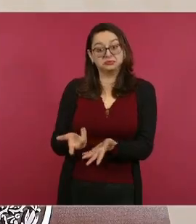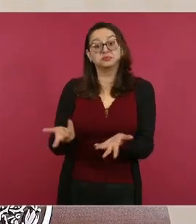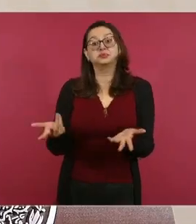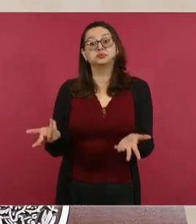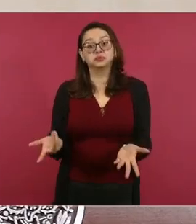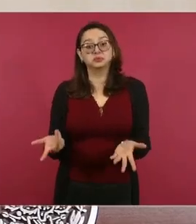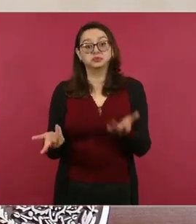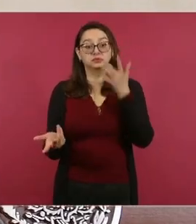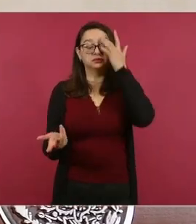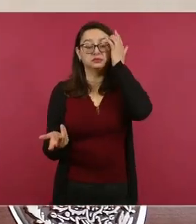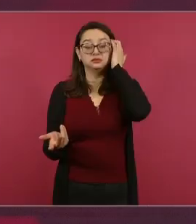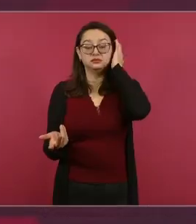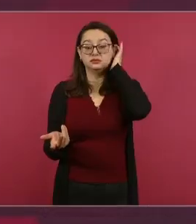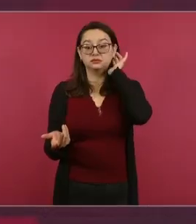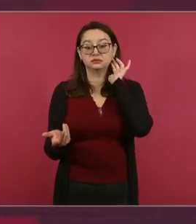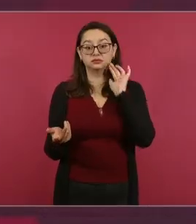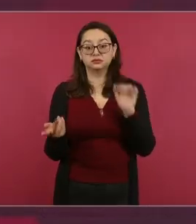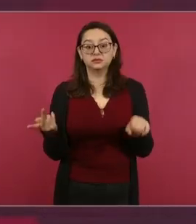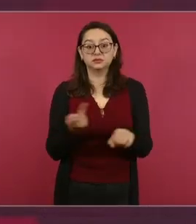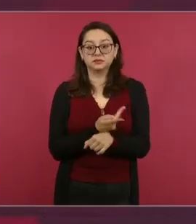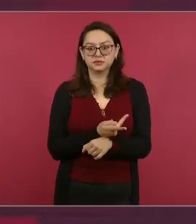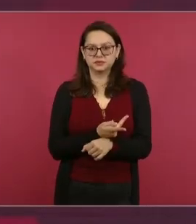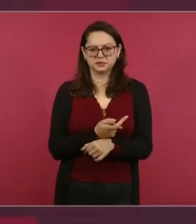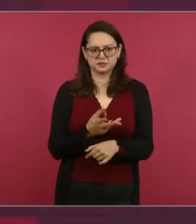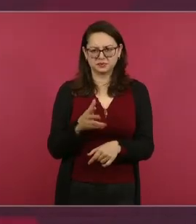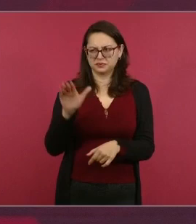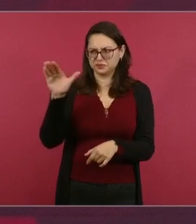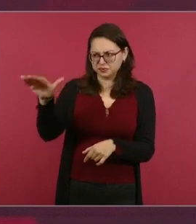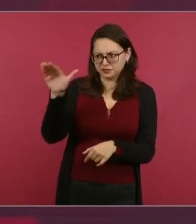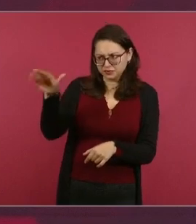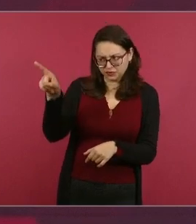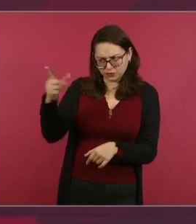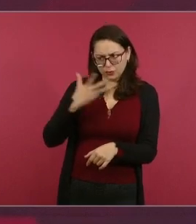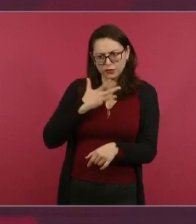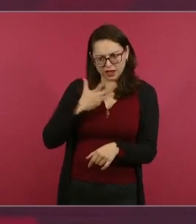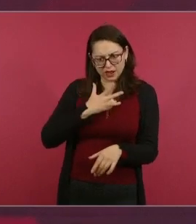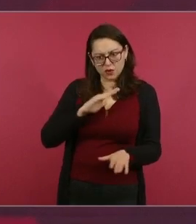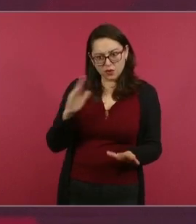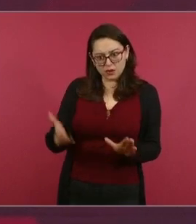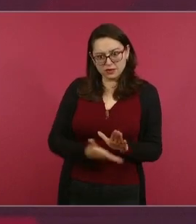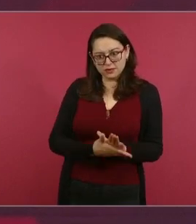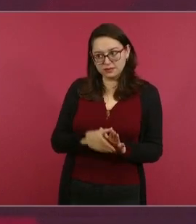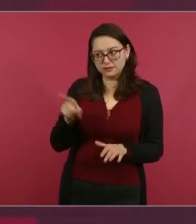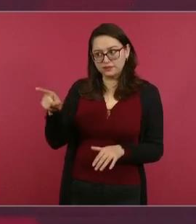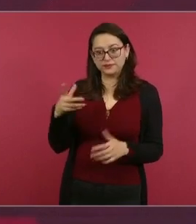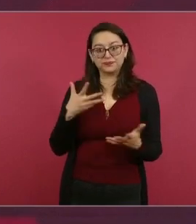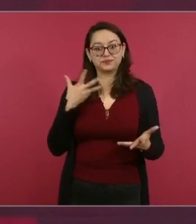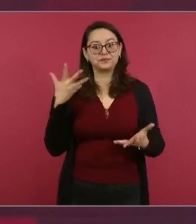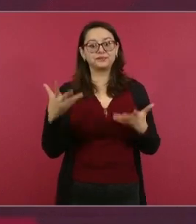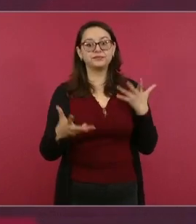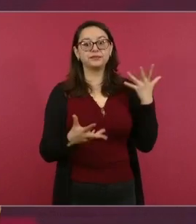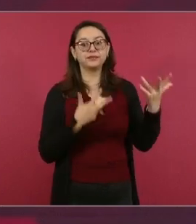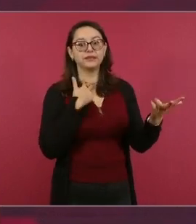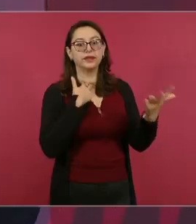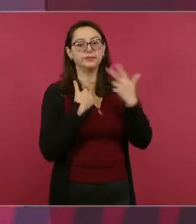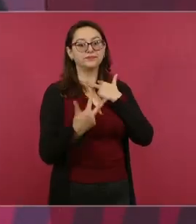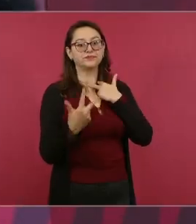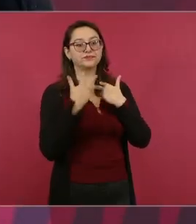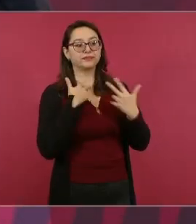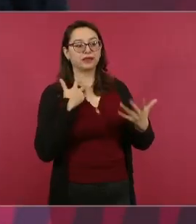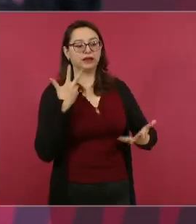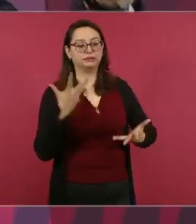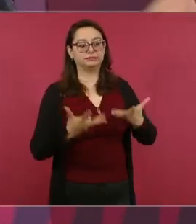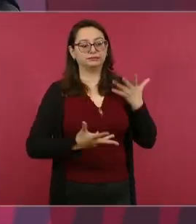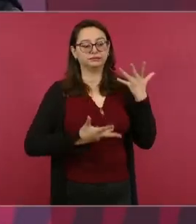no le queda más al ministro que sacar el expediente y pierde, que eso